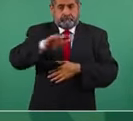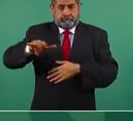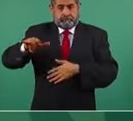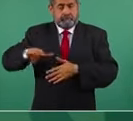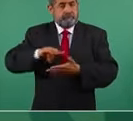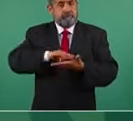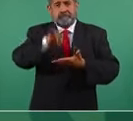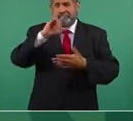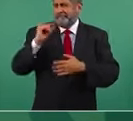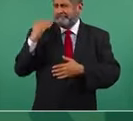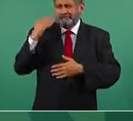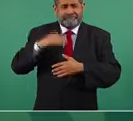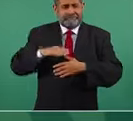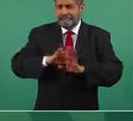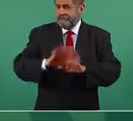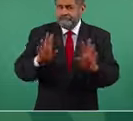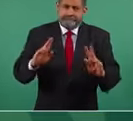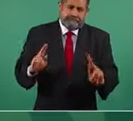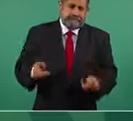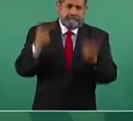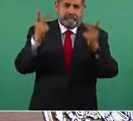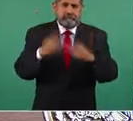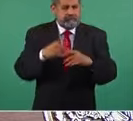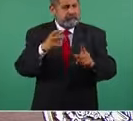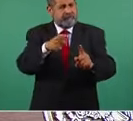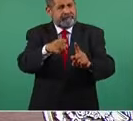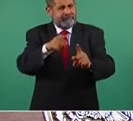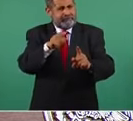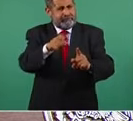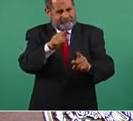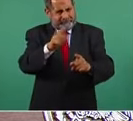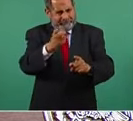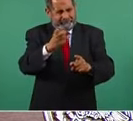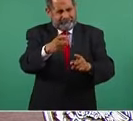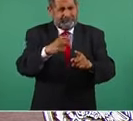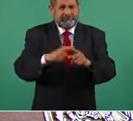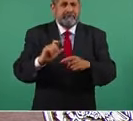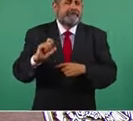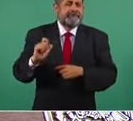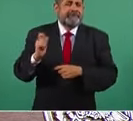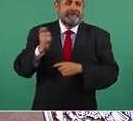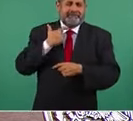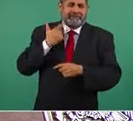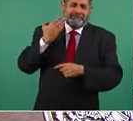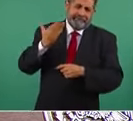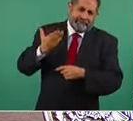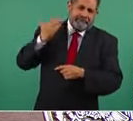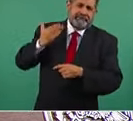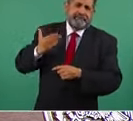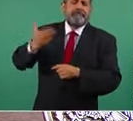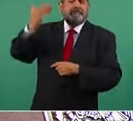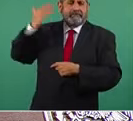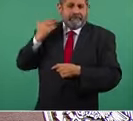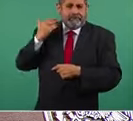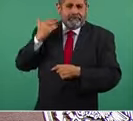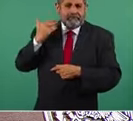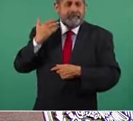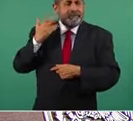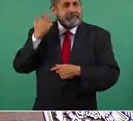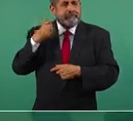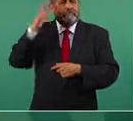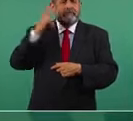recientemente. Y en efecto se vendió ese avión, que era el que